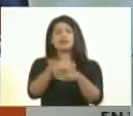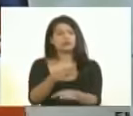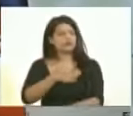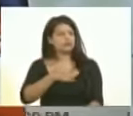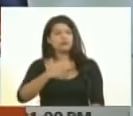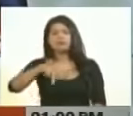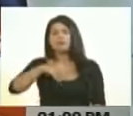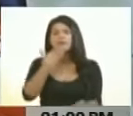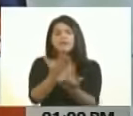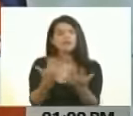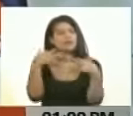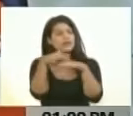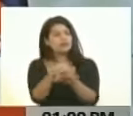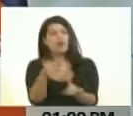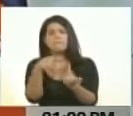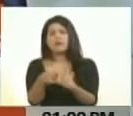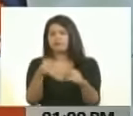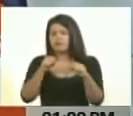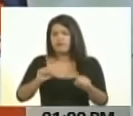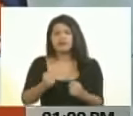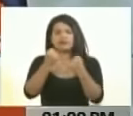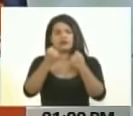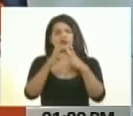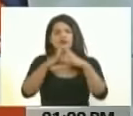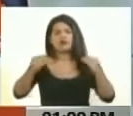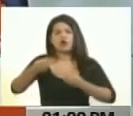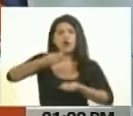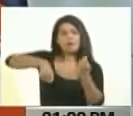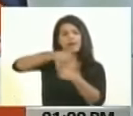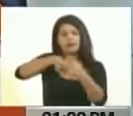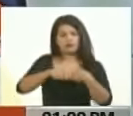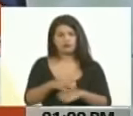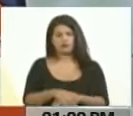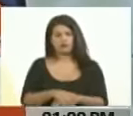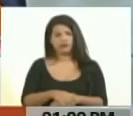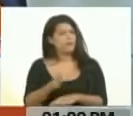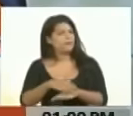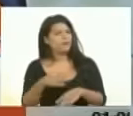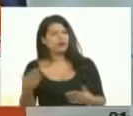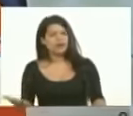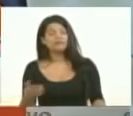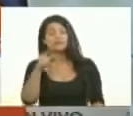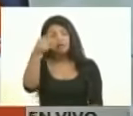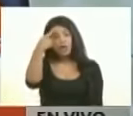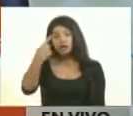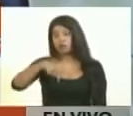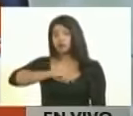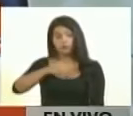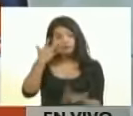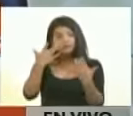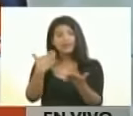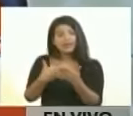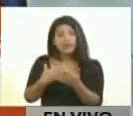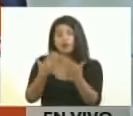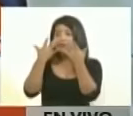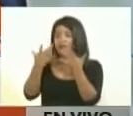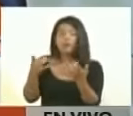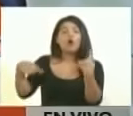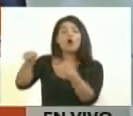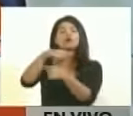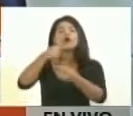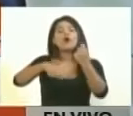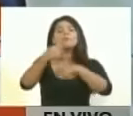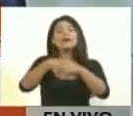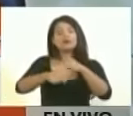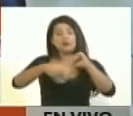siempre fue el reforzamiento del comercio intrarregional. ¿Por qué? Porque nosotros hemos visto que el comercio intrarregional ha